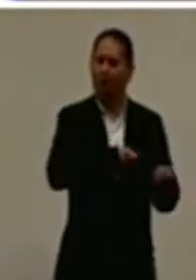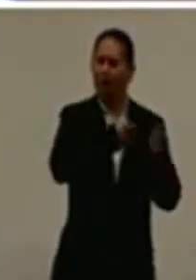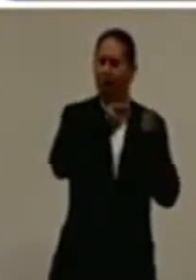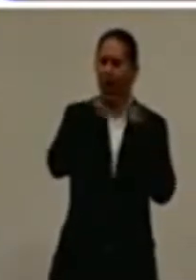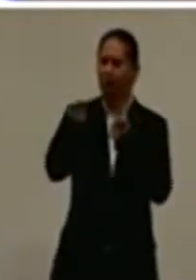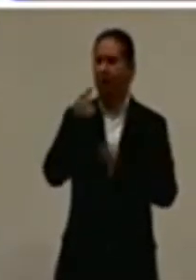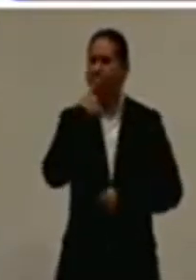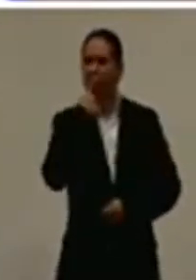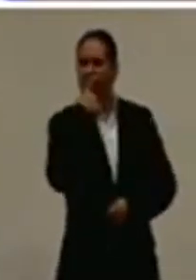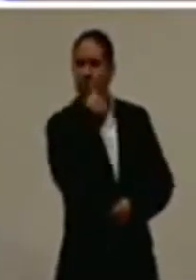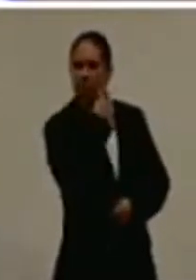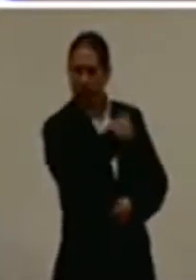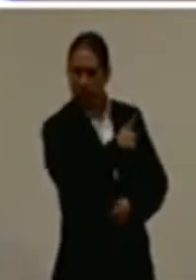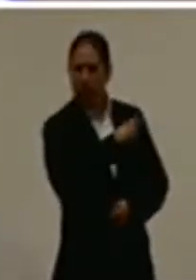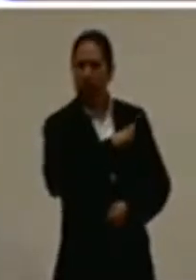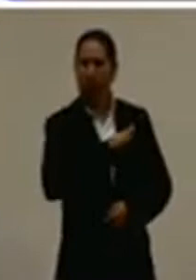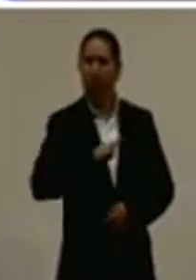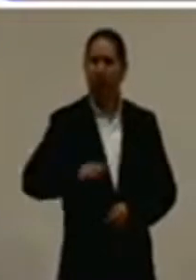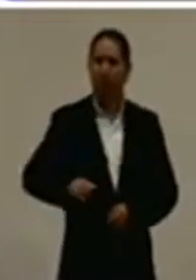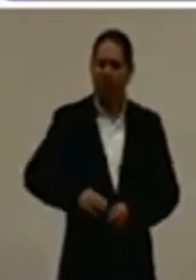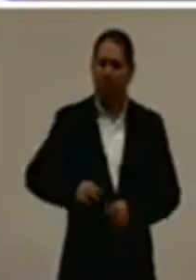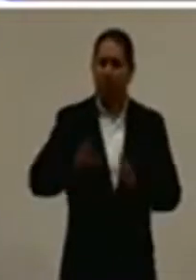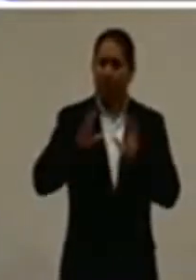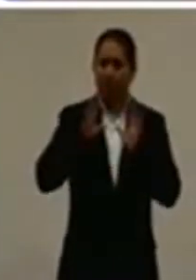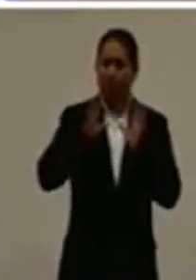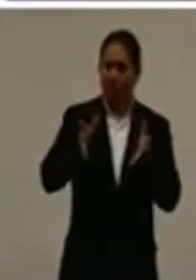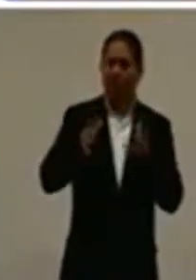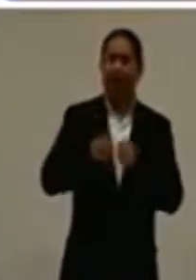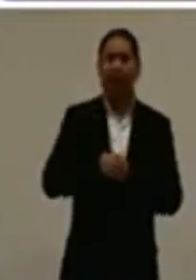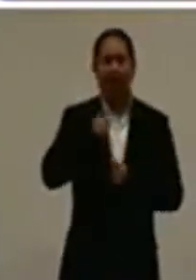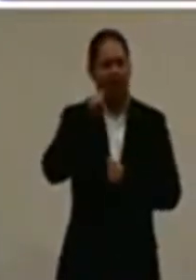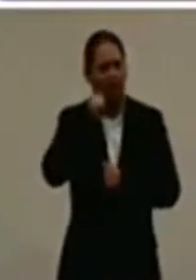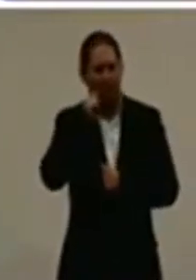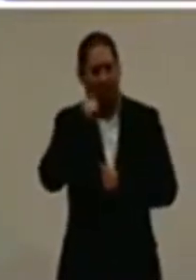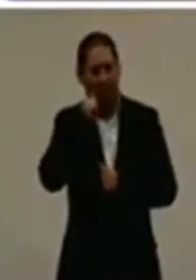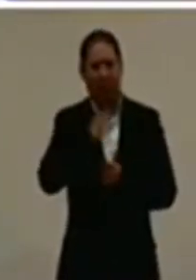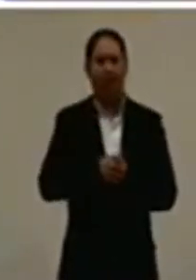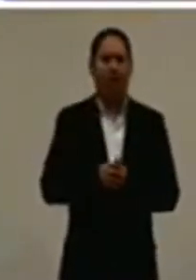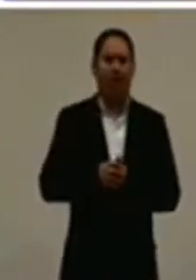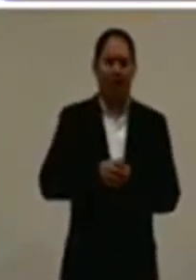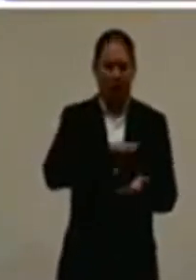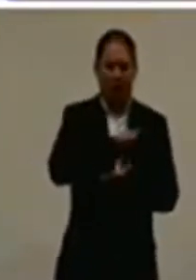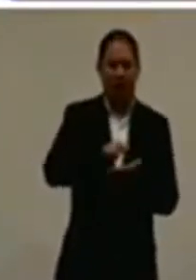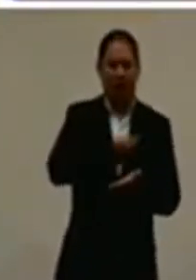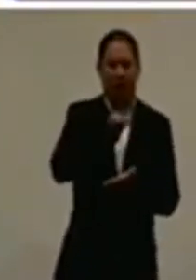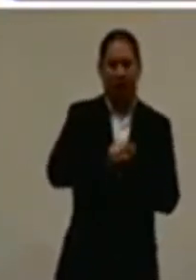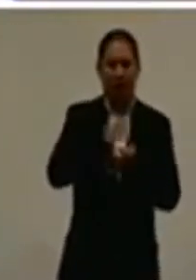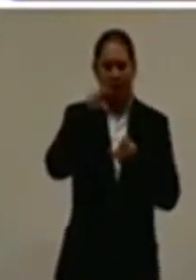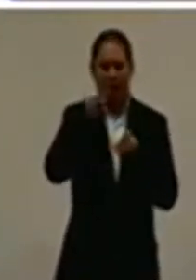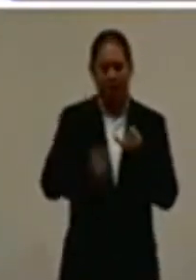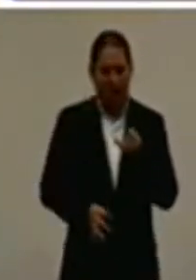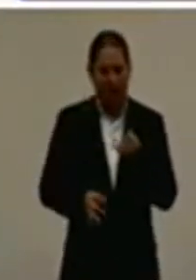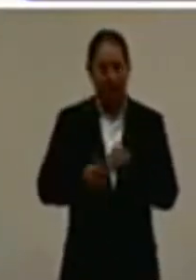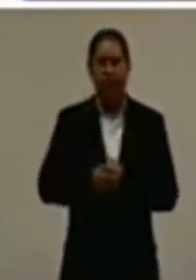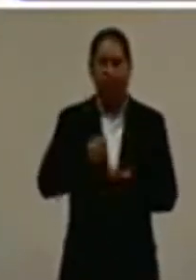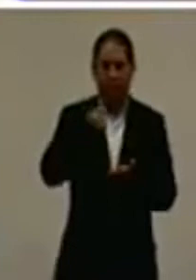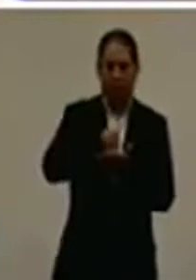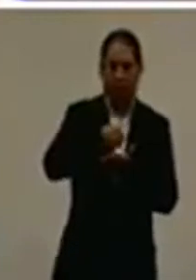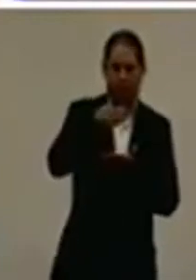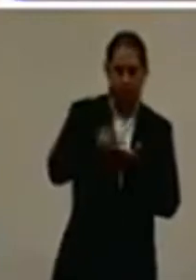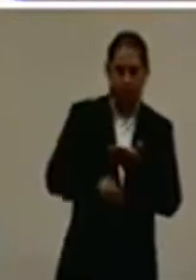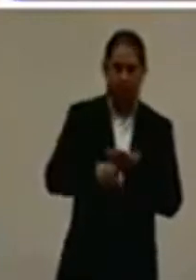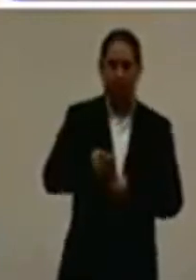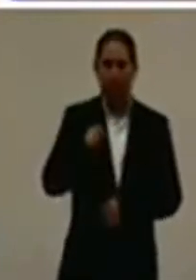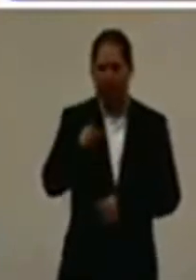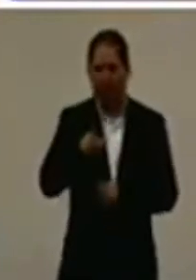queja de esa denuncia del municipio ya que hemos estado dando compartimiento y la última reforma que nosotros aprobamos en